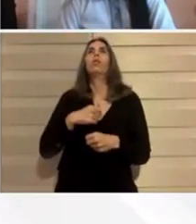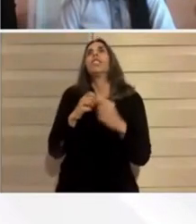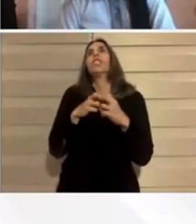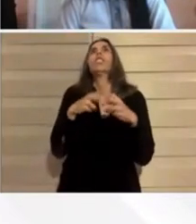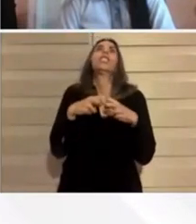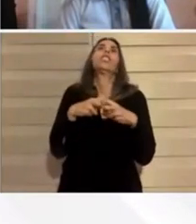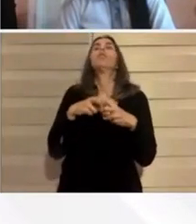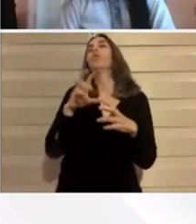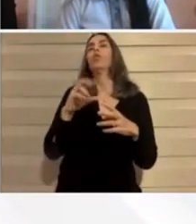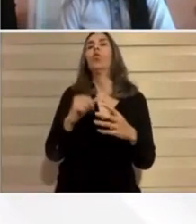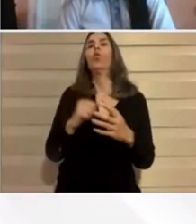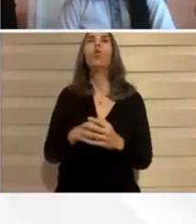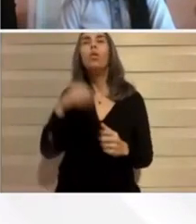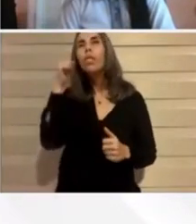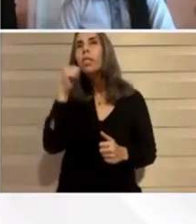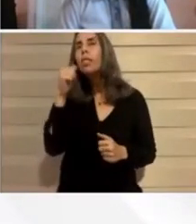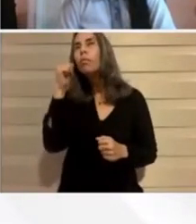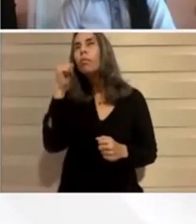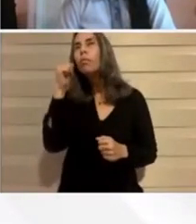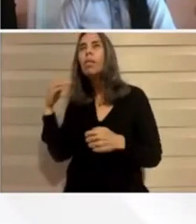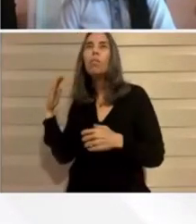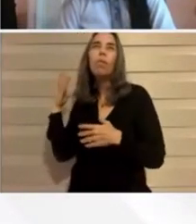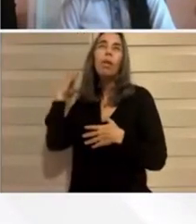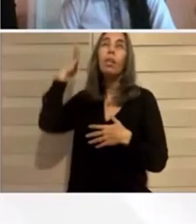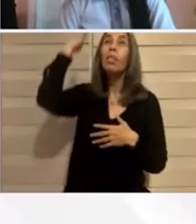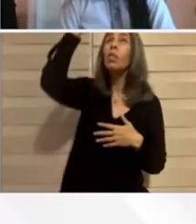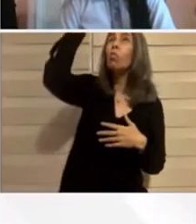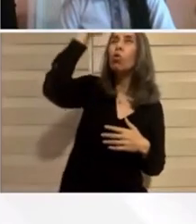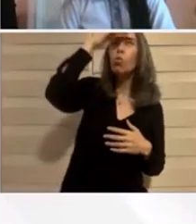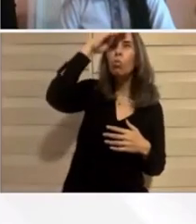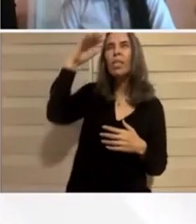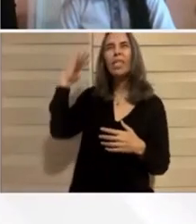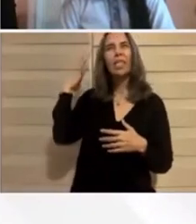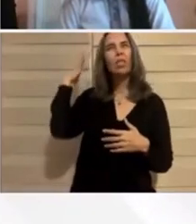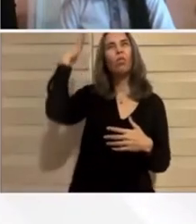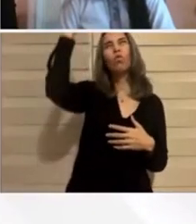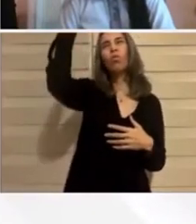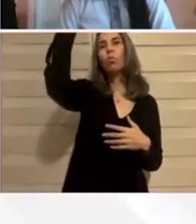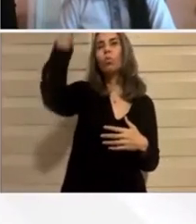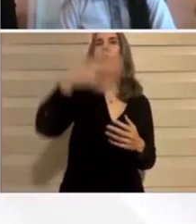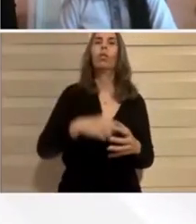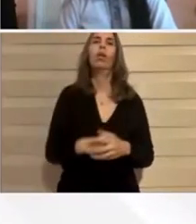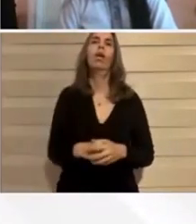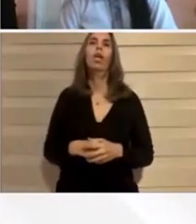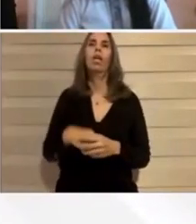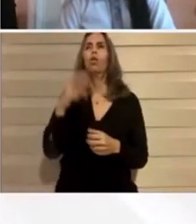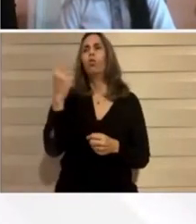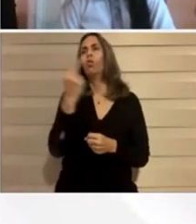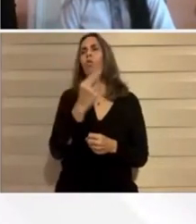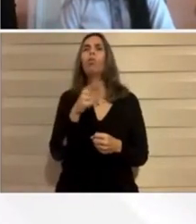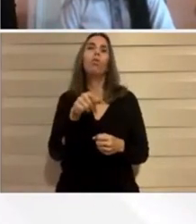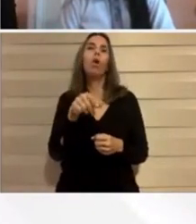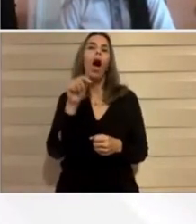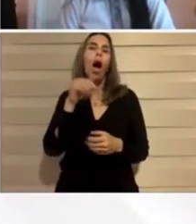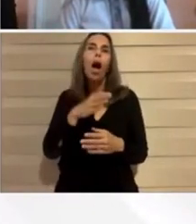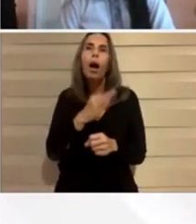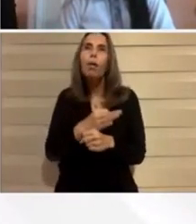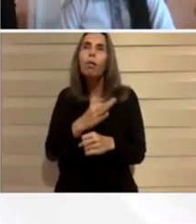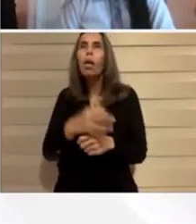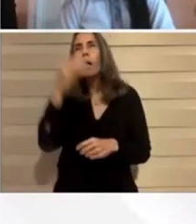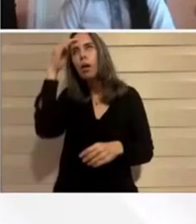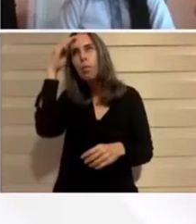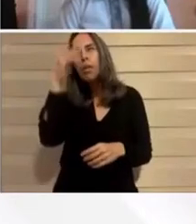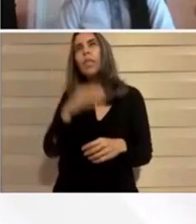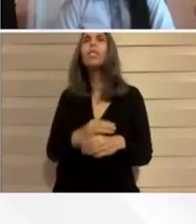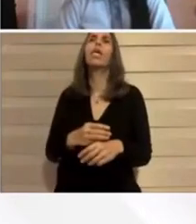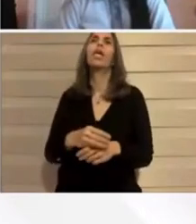una circunstancia como esta que estamos viviendo, en donde hay una pandemia que nos obliga a dialogar a través de la